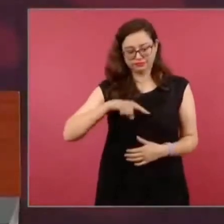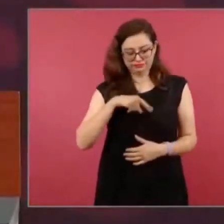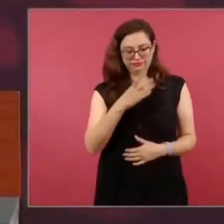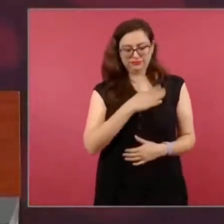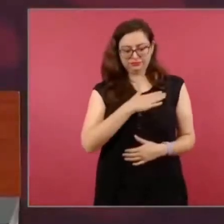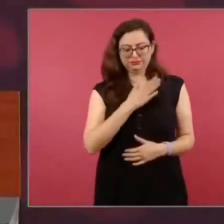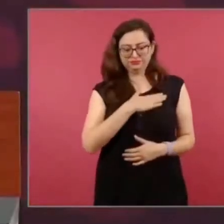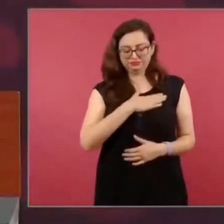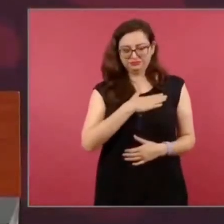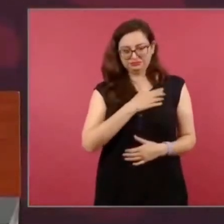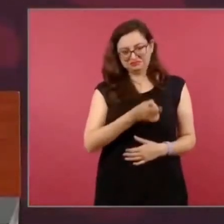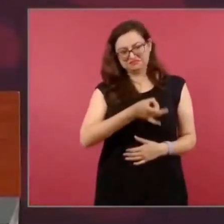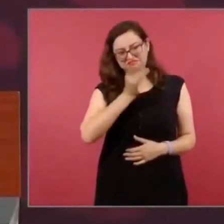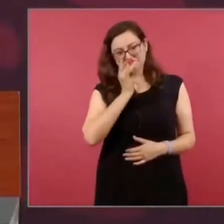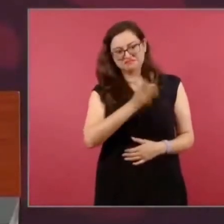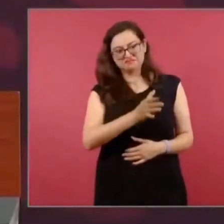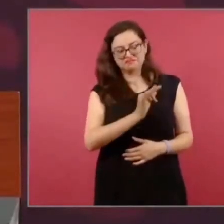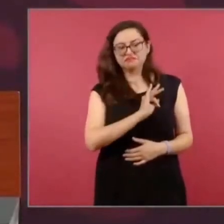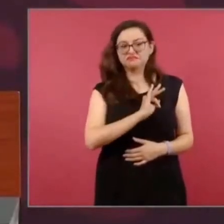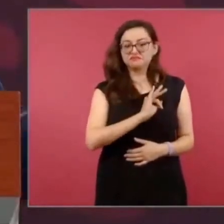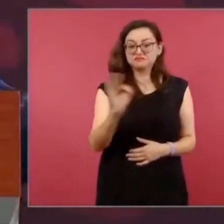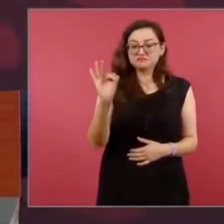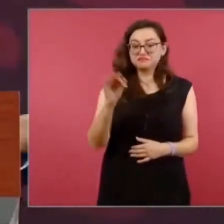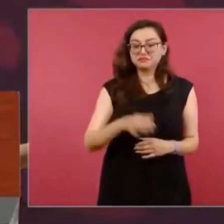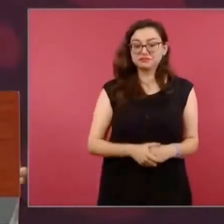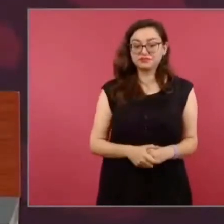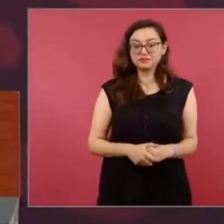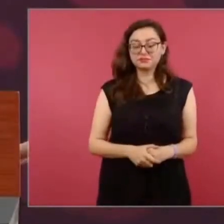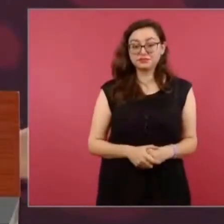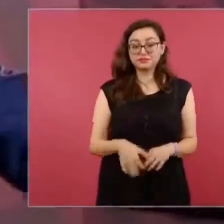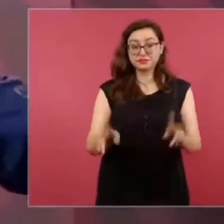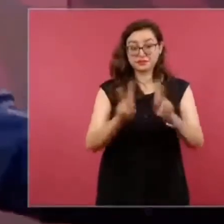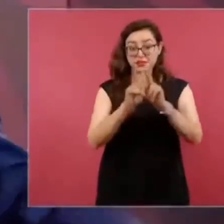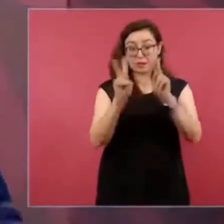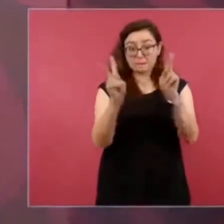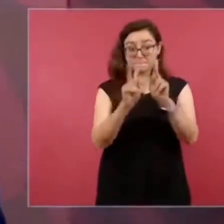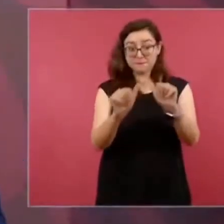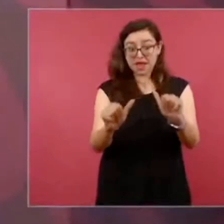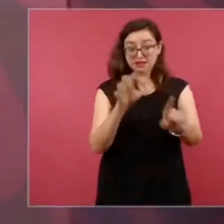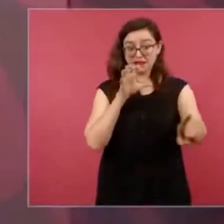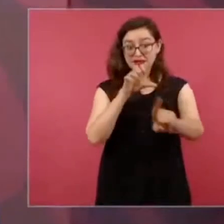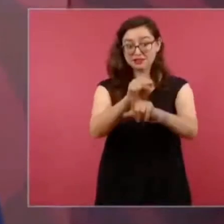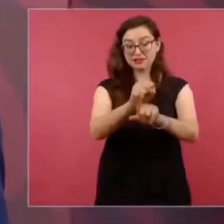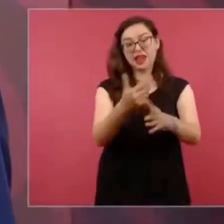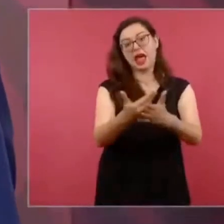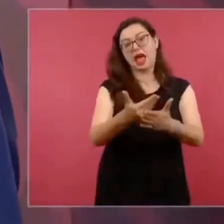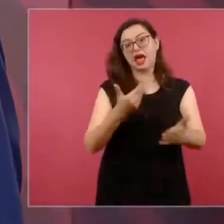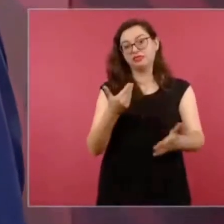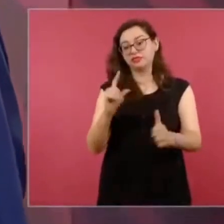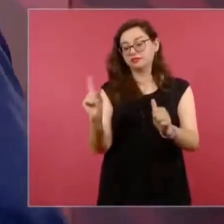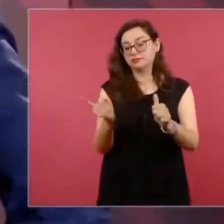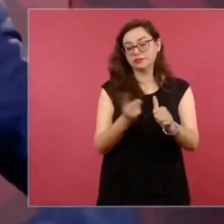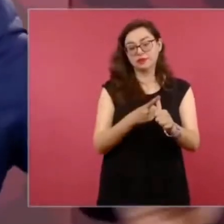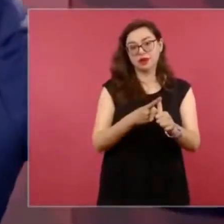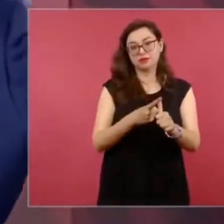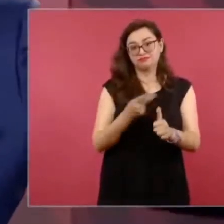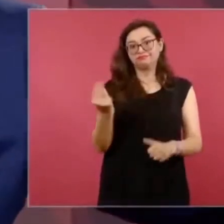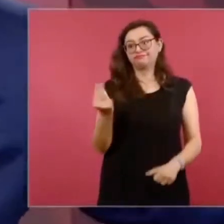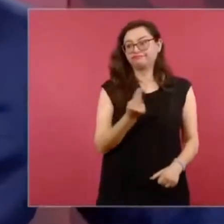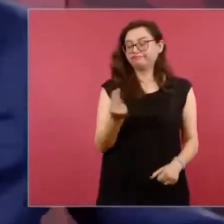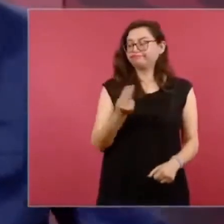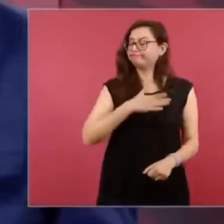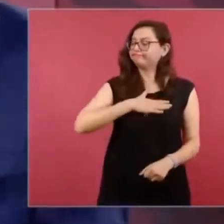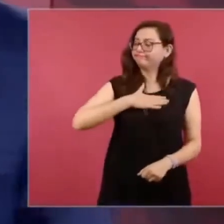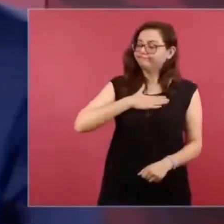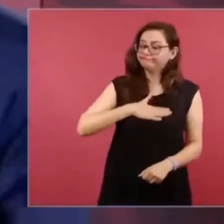de la justicia. Y que desde luego si no se atendía a los jóvenes, si no se